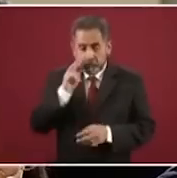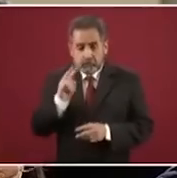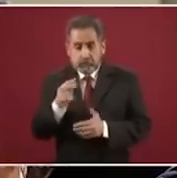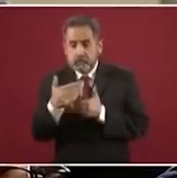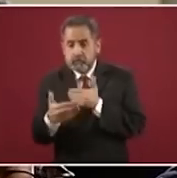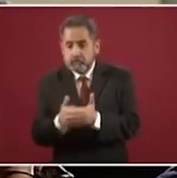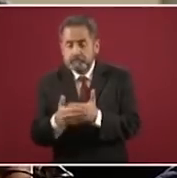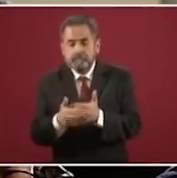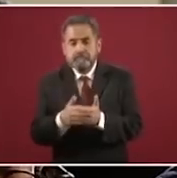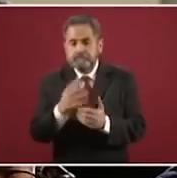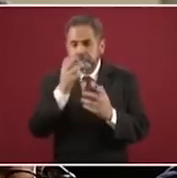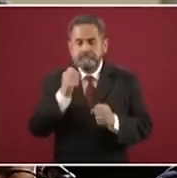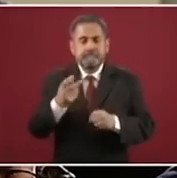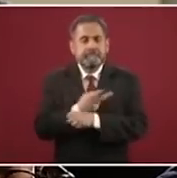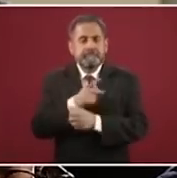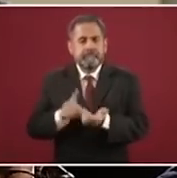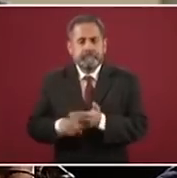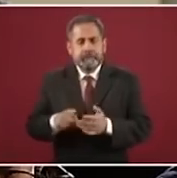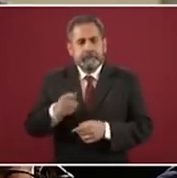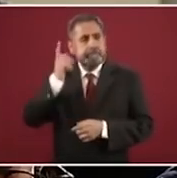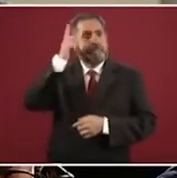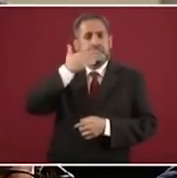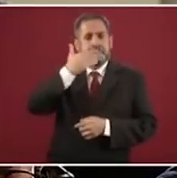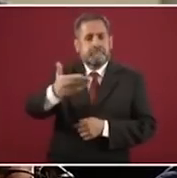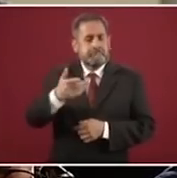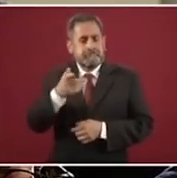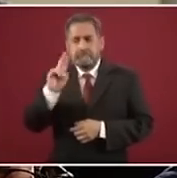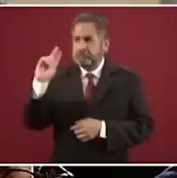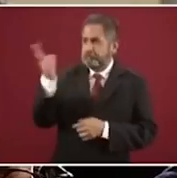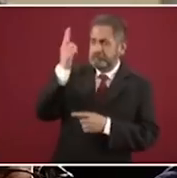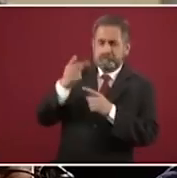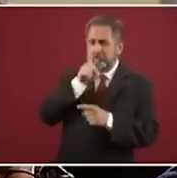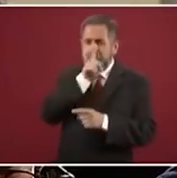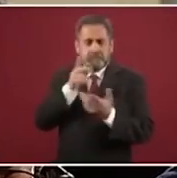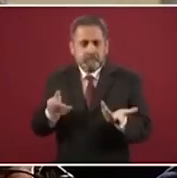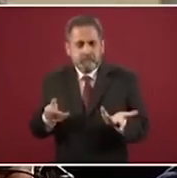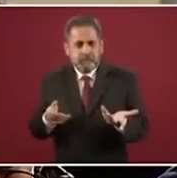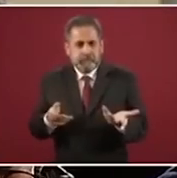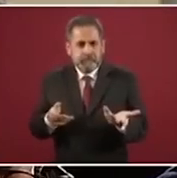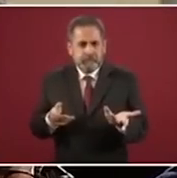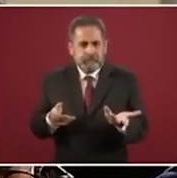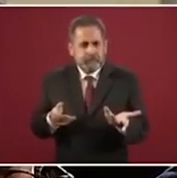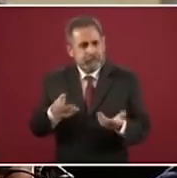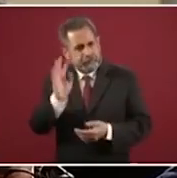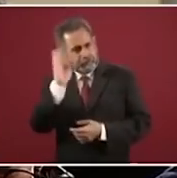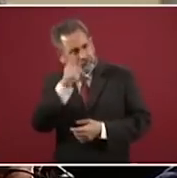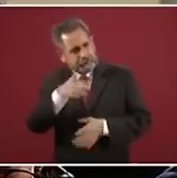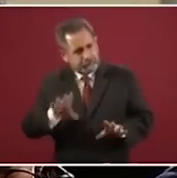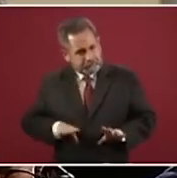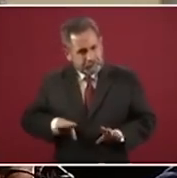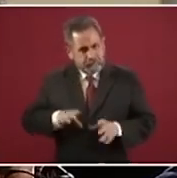vísperas muy tristes, poco halagüeñas en el seno de la universidad. ¿No sería conveniente que